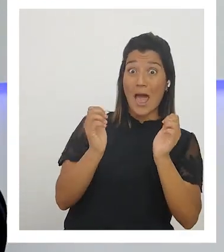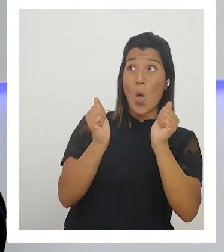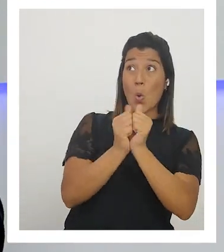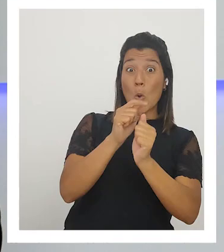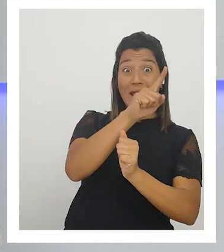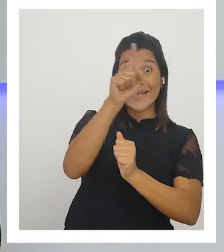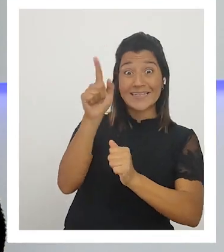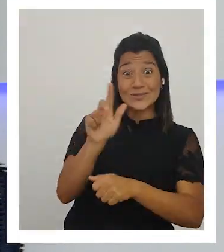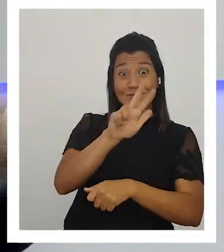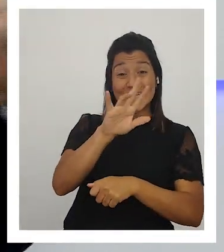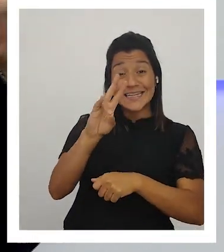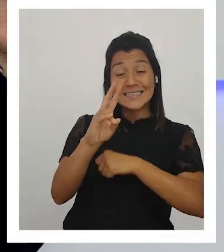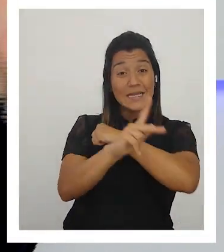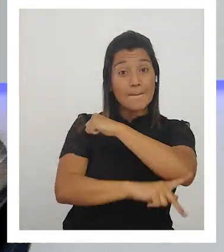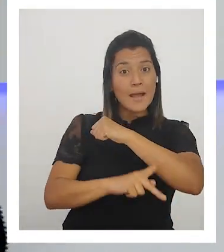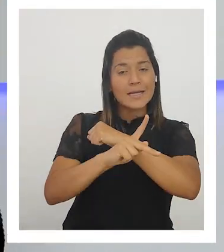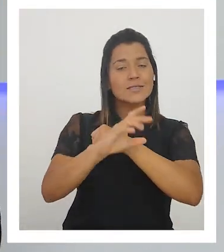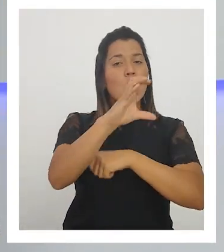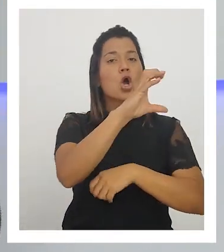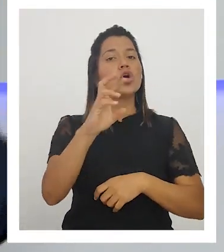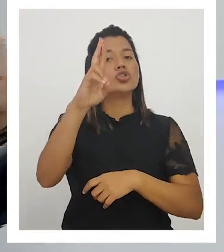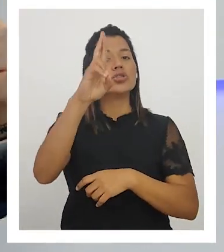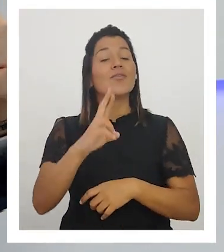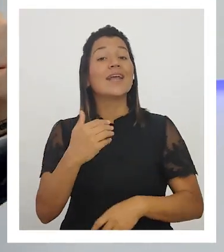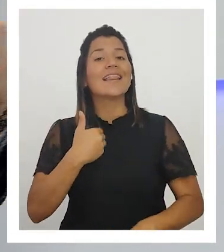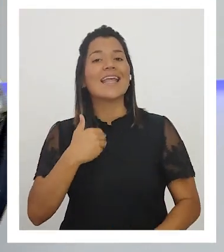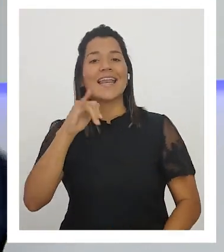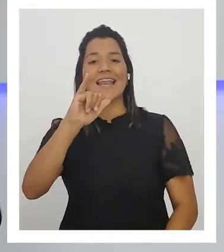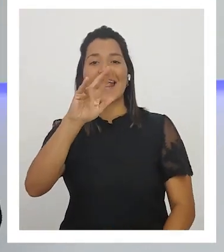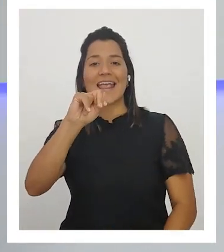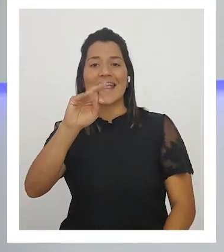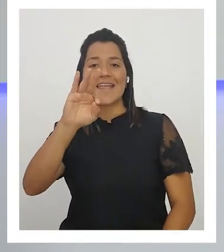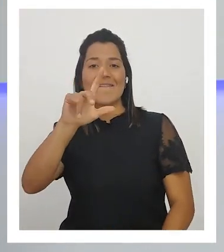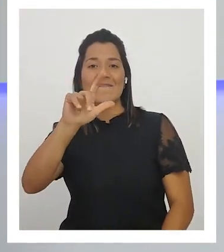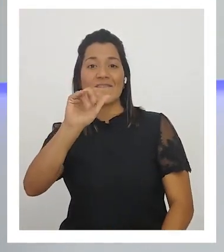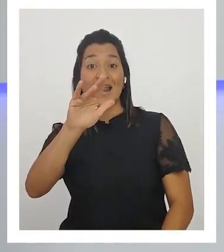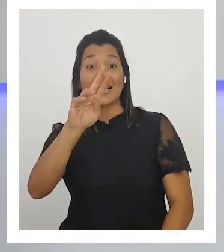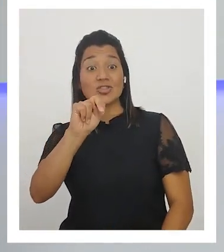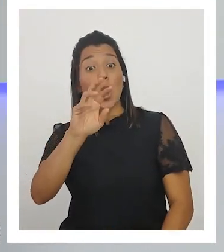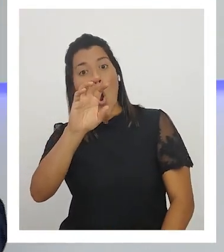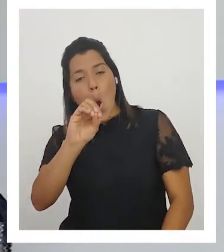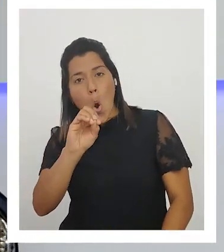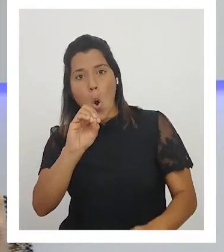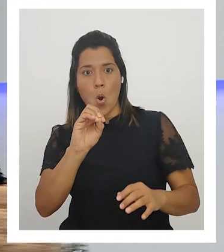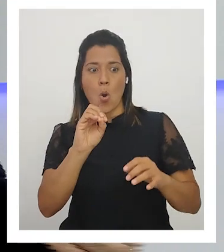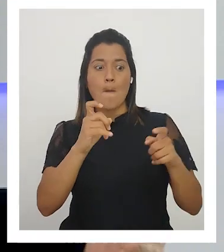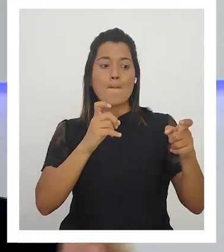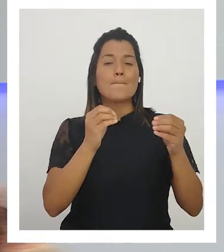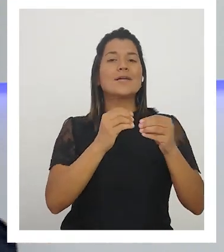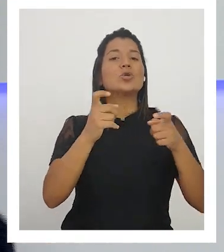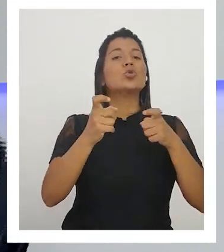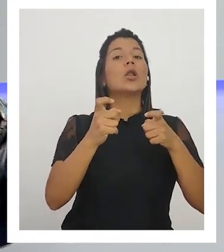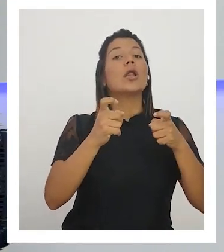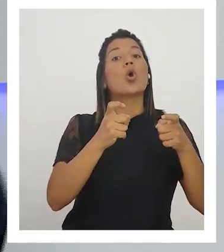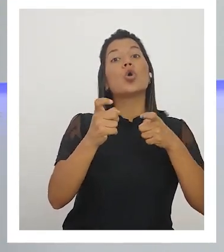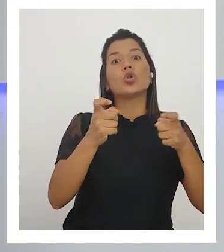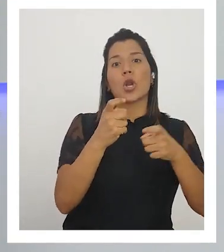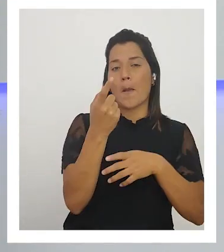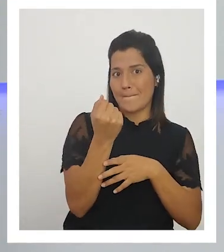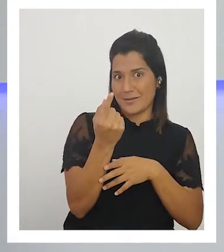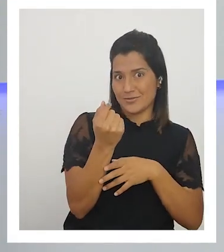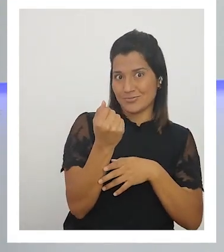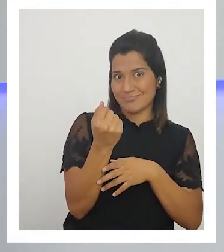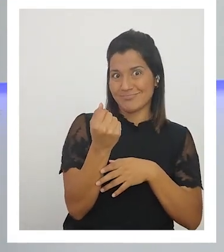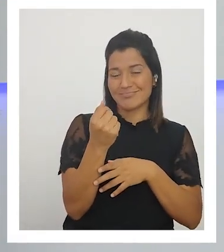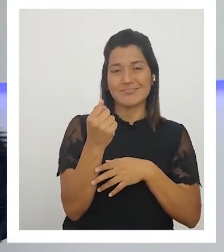tiene la inflación o el crecimiento de los precios más bajo. En nuestro caso ya va siendo hasta negativo, afortunadamente.